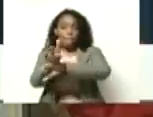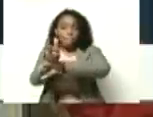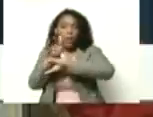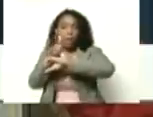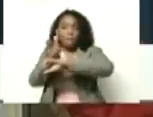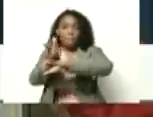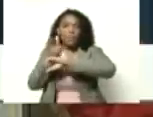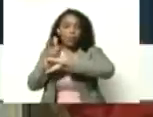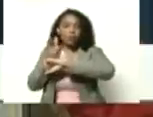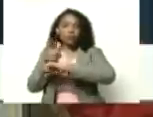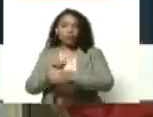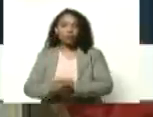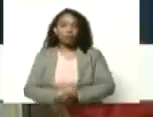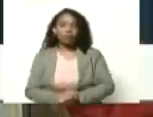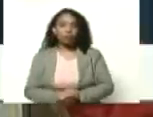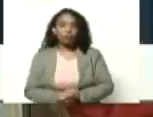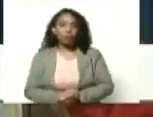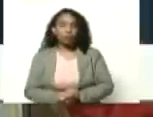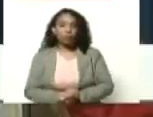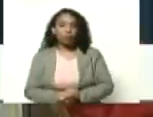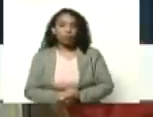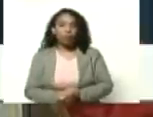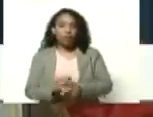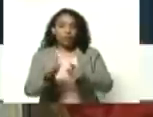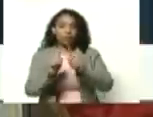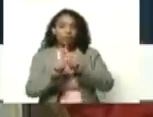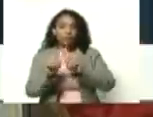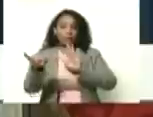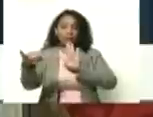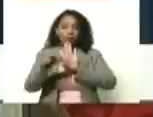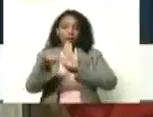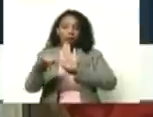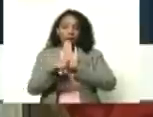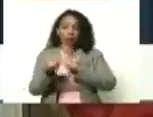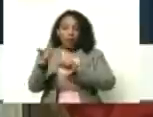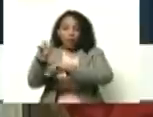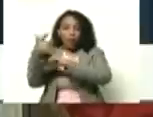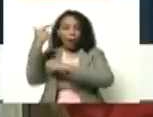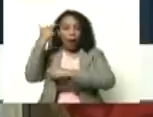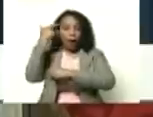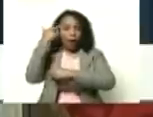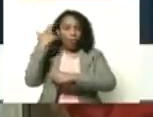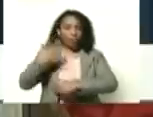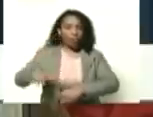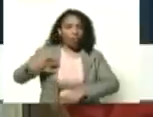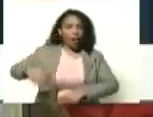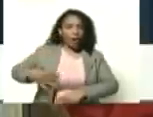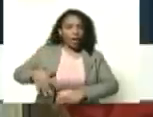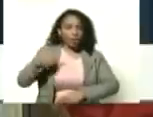quemarropa es decir a próximo contacto en la sien derecha